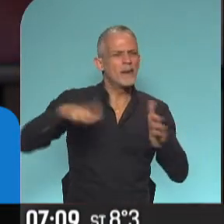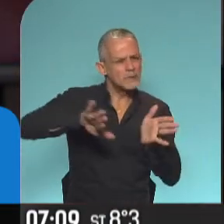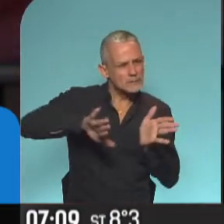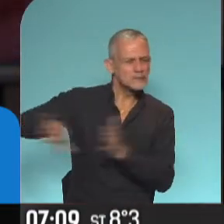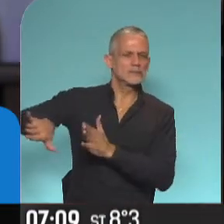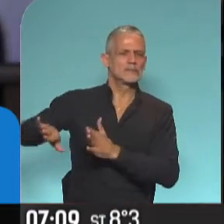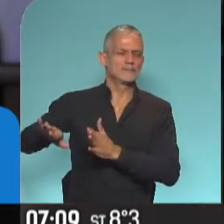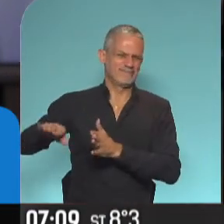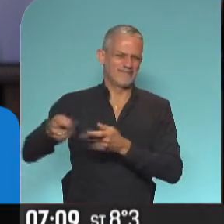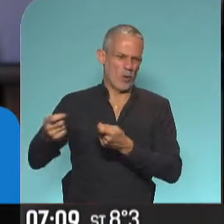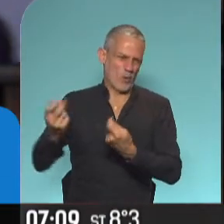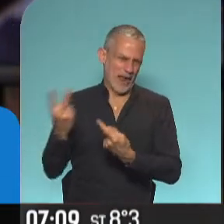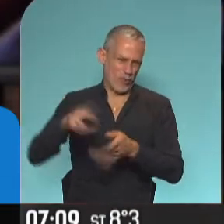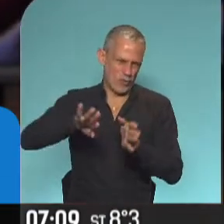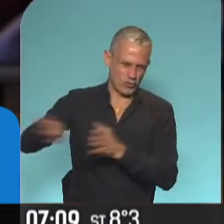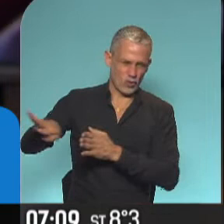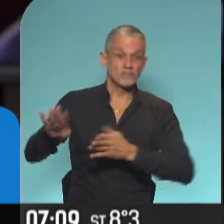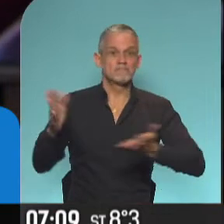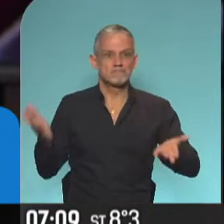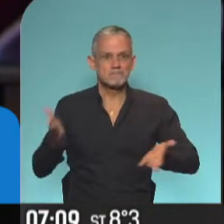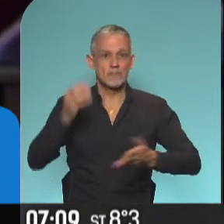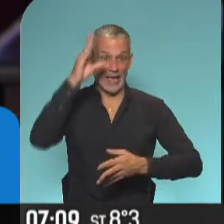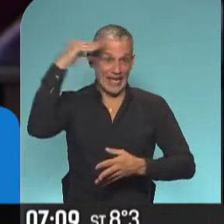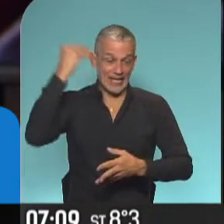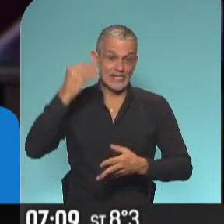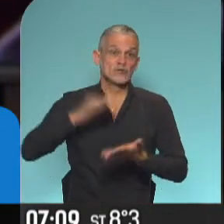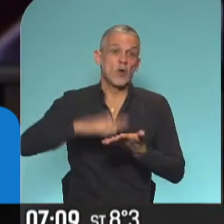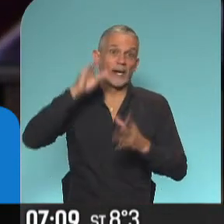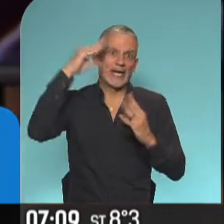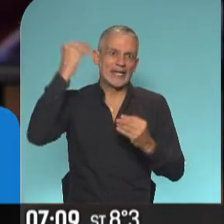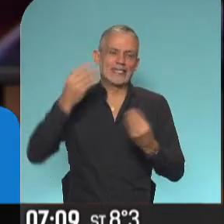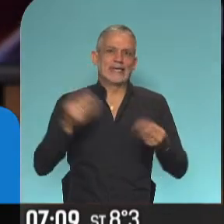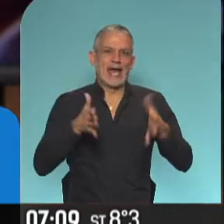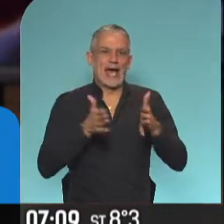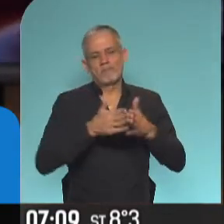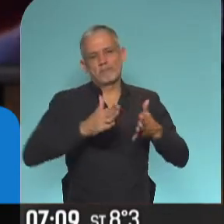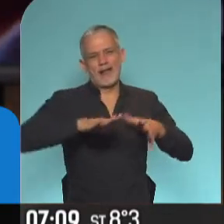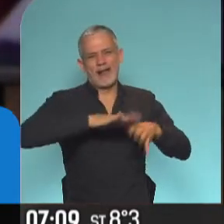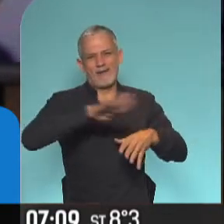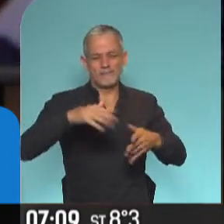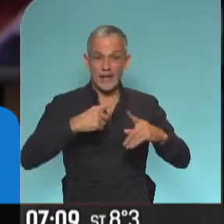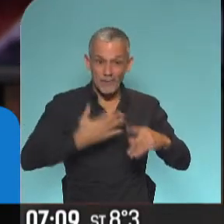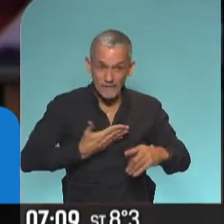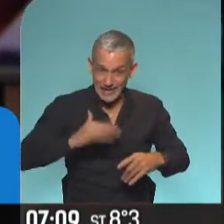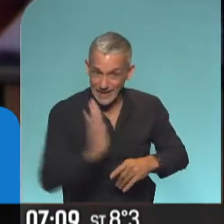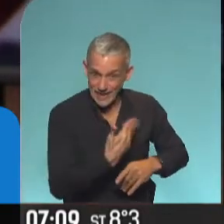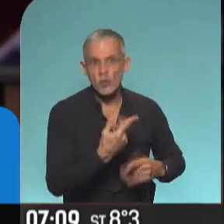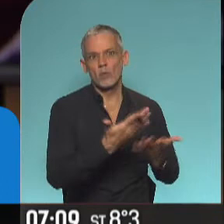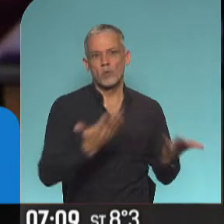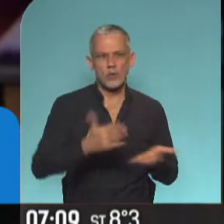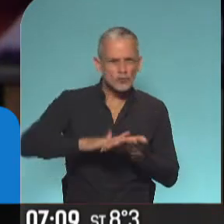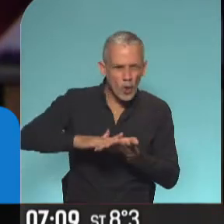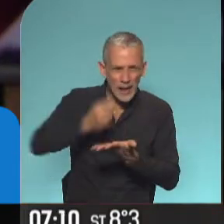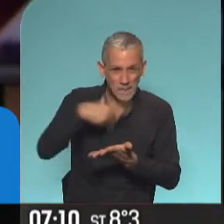ya retirarse. En este sentido, que lo diga de Cristina Fernández de Kirchner hacia el frente de todos no tiene mucha repercusión. Ahora, que lo diga de